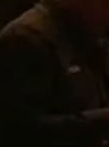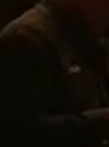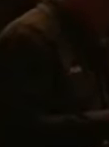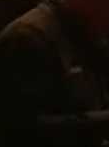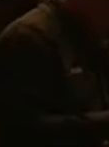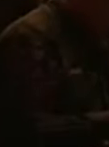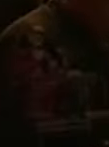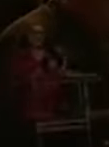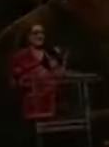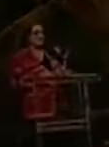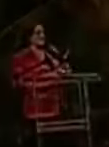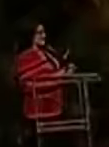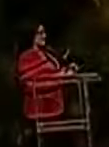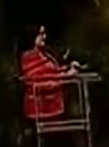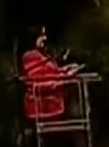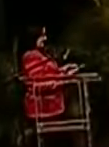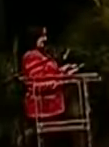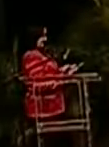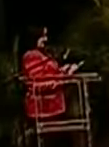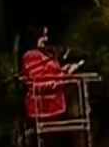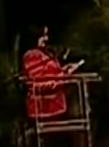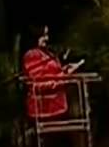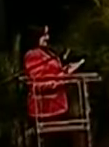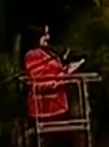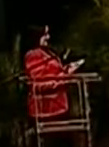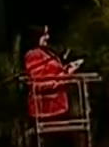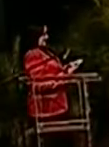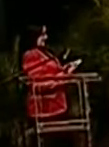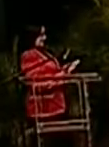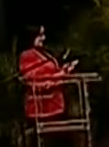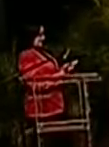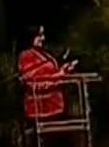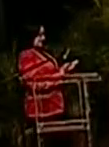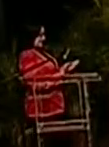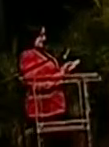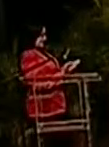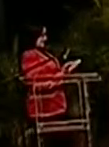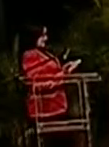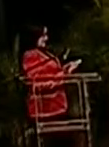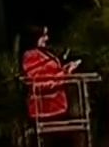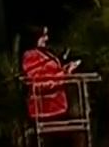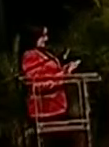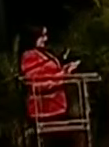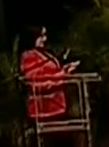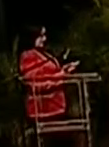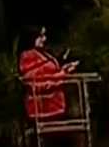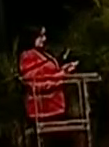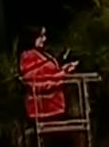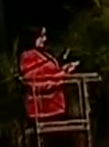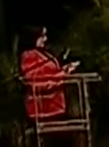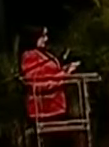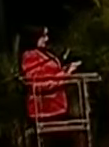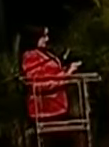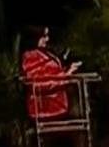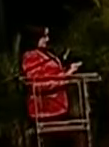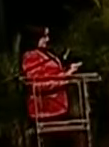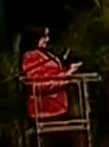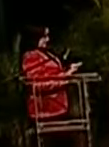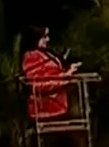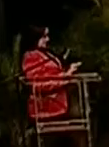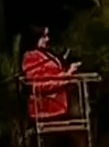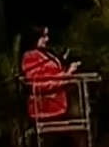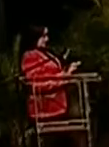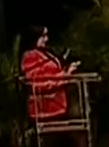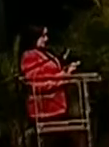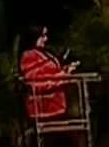que hoy reciben al gremio de comunicación en esta gran asamblea en el contexto del Congreso Nacional del Bloque Histórico Bolivariano, Popular, Chavista